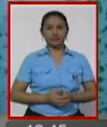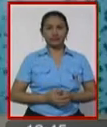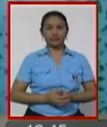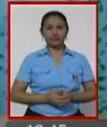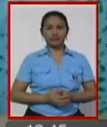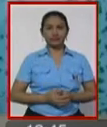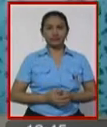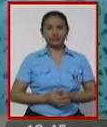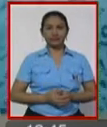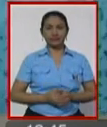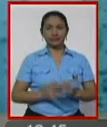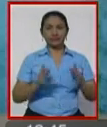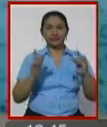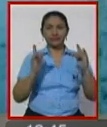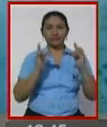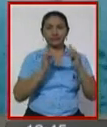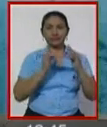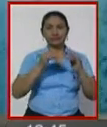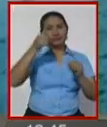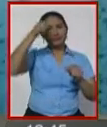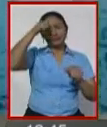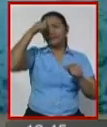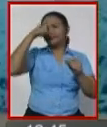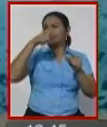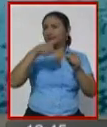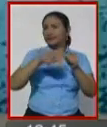Estaba en una cama. ¿Recuerdas